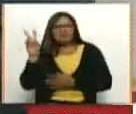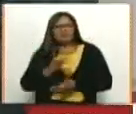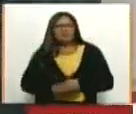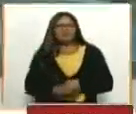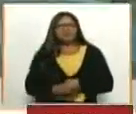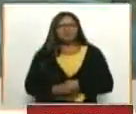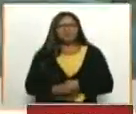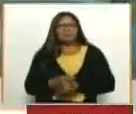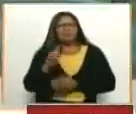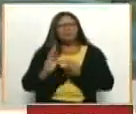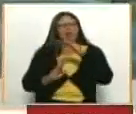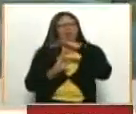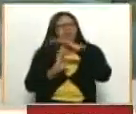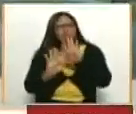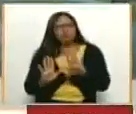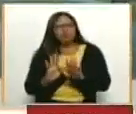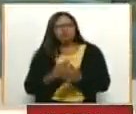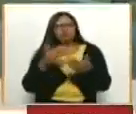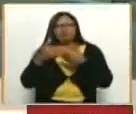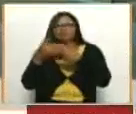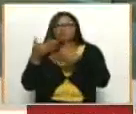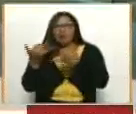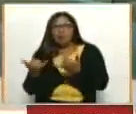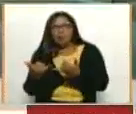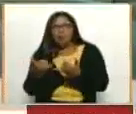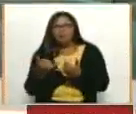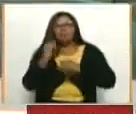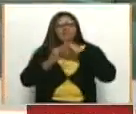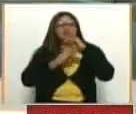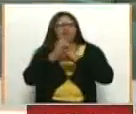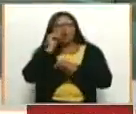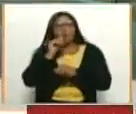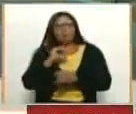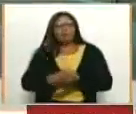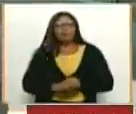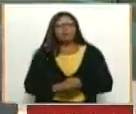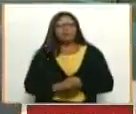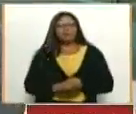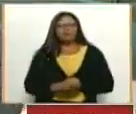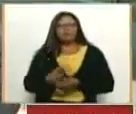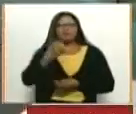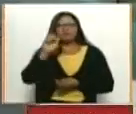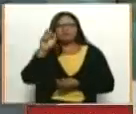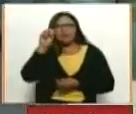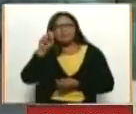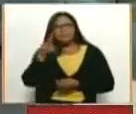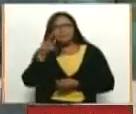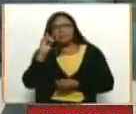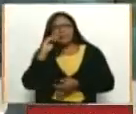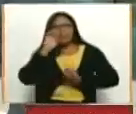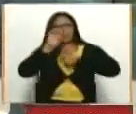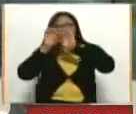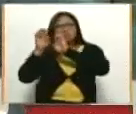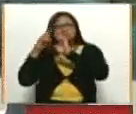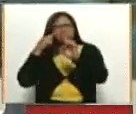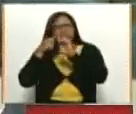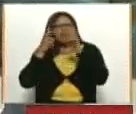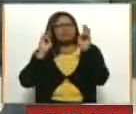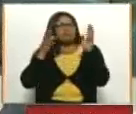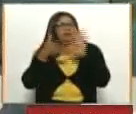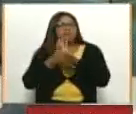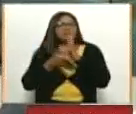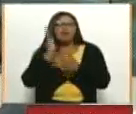Profe, vamos a hacer una pausa. Estamos conversando con el internacionalista Jean-Pierre Anaya, evaluando, ¿no?, analizando este tema que tiene que ver con